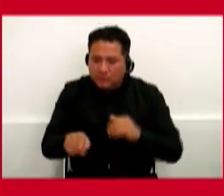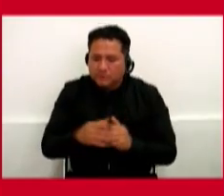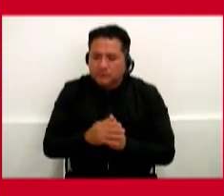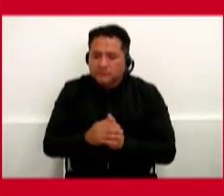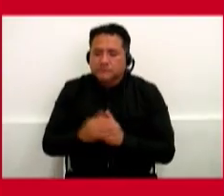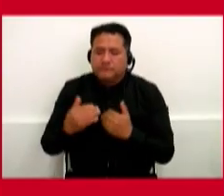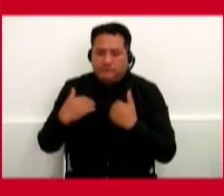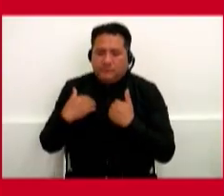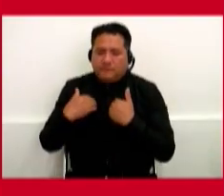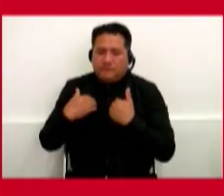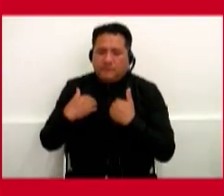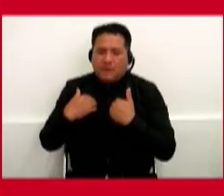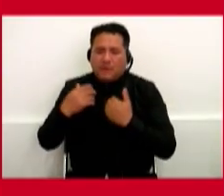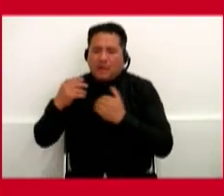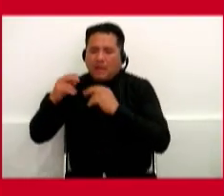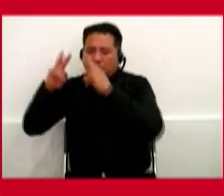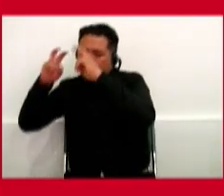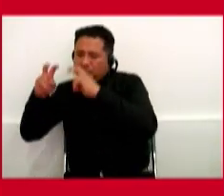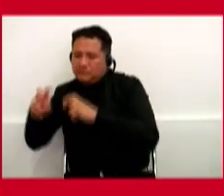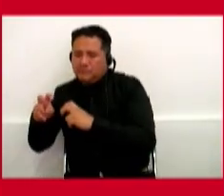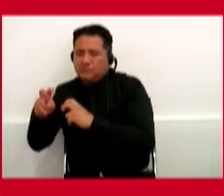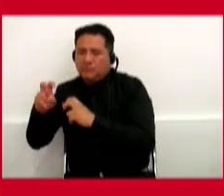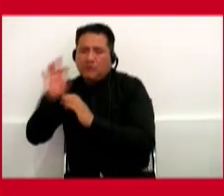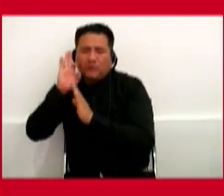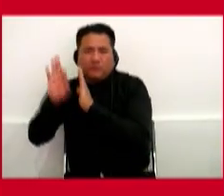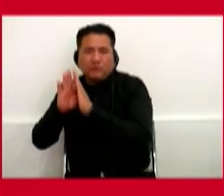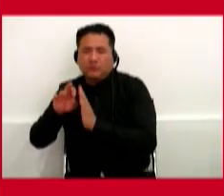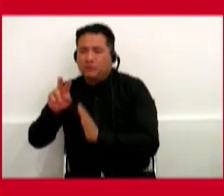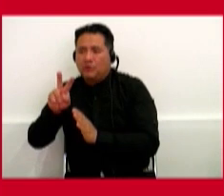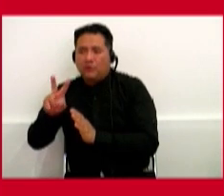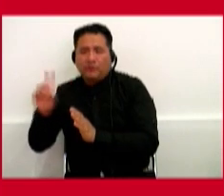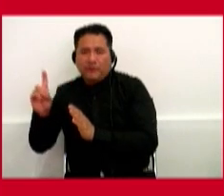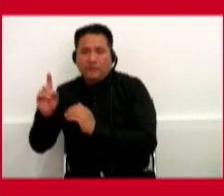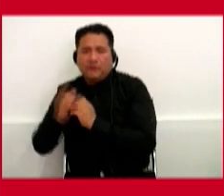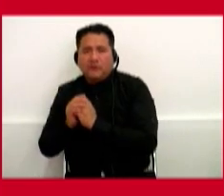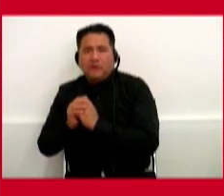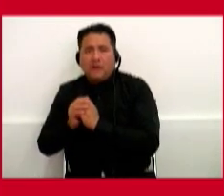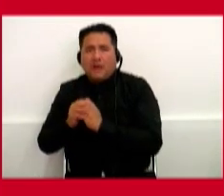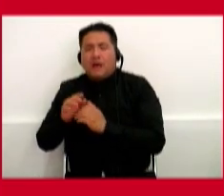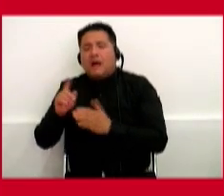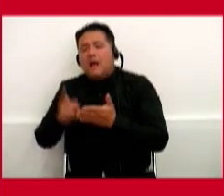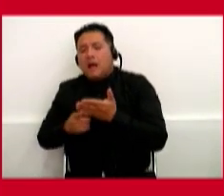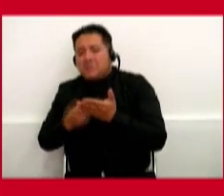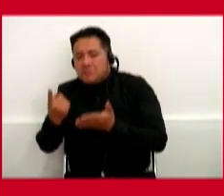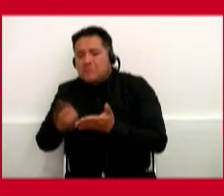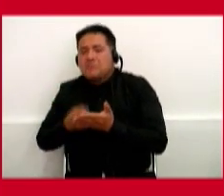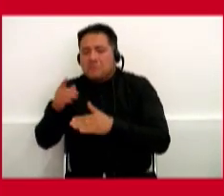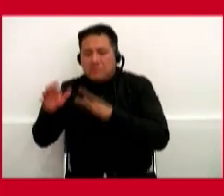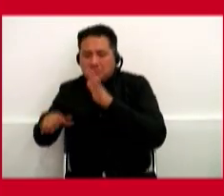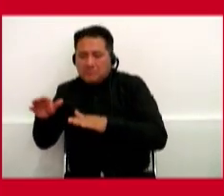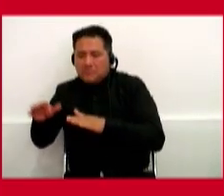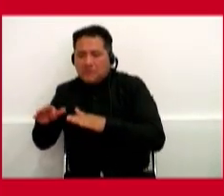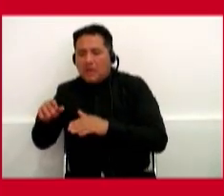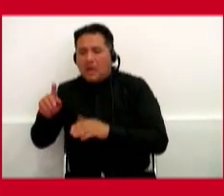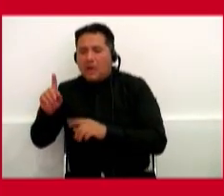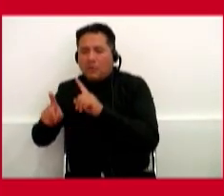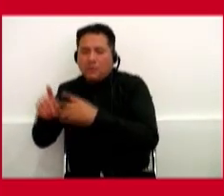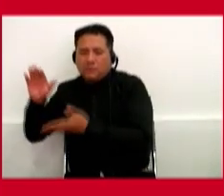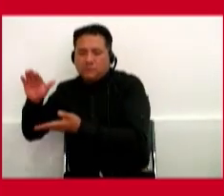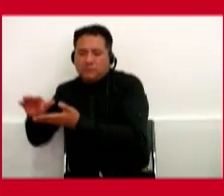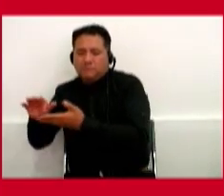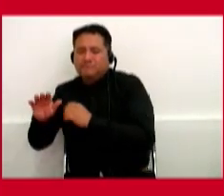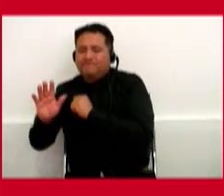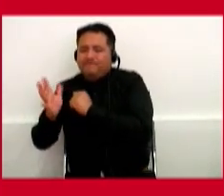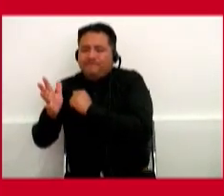los análisis 2D, incluso muy juntos, estamos en ocasiones subestimando y en otras minimizando el factor de seguridad